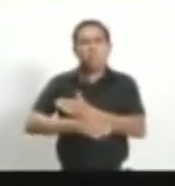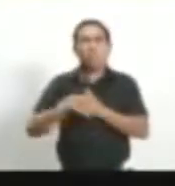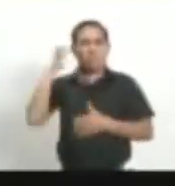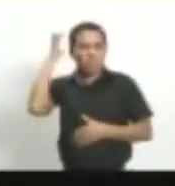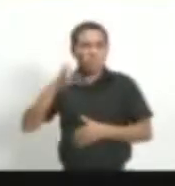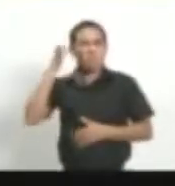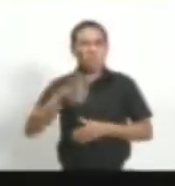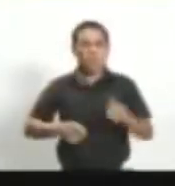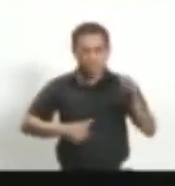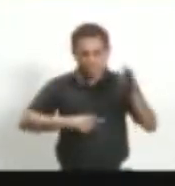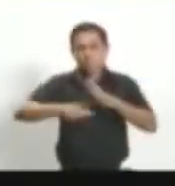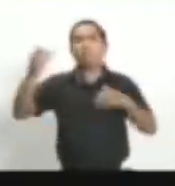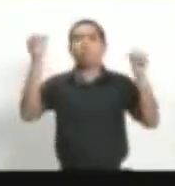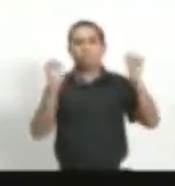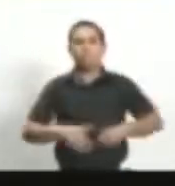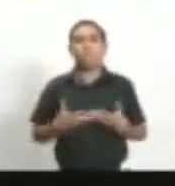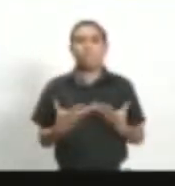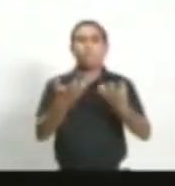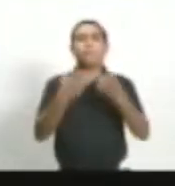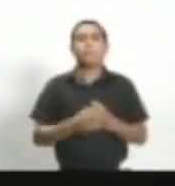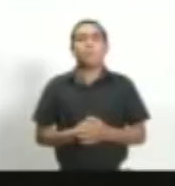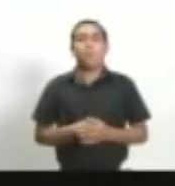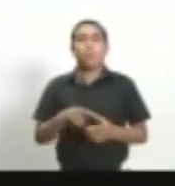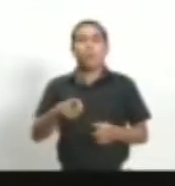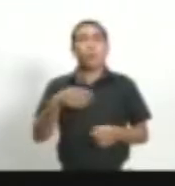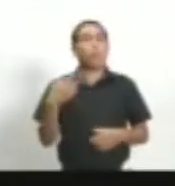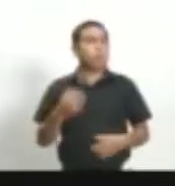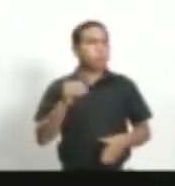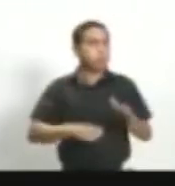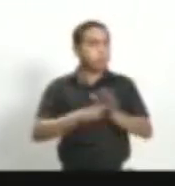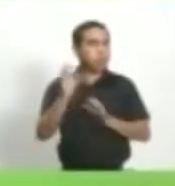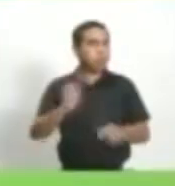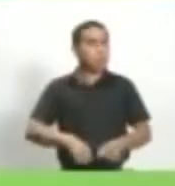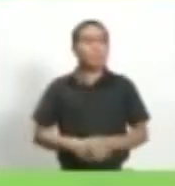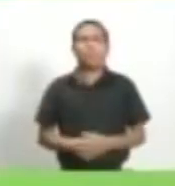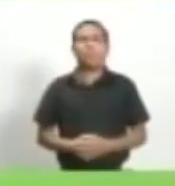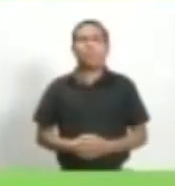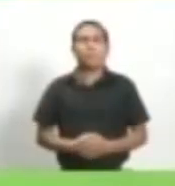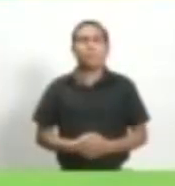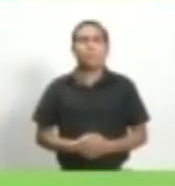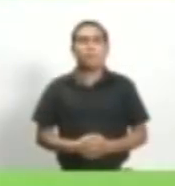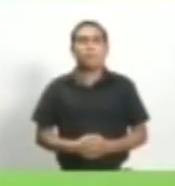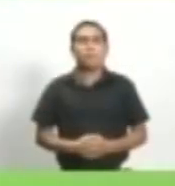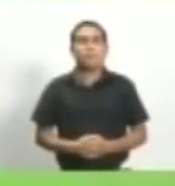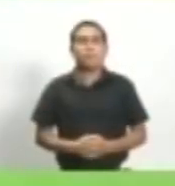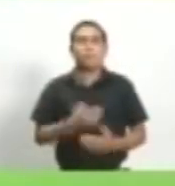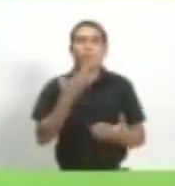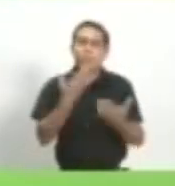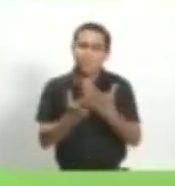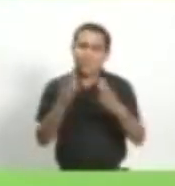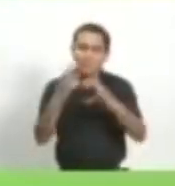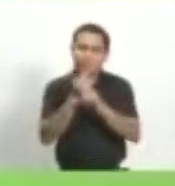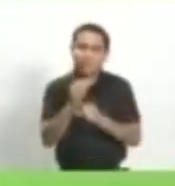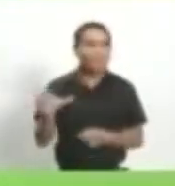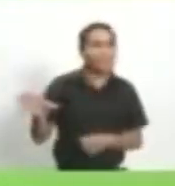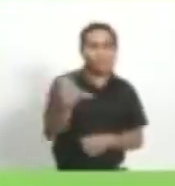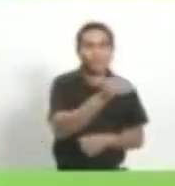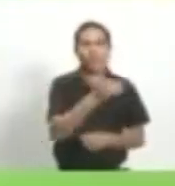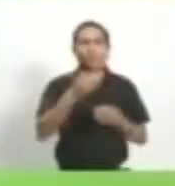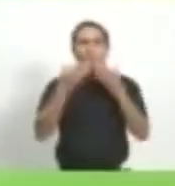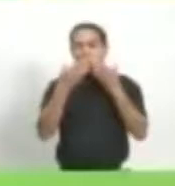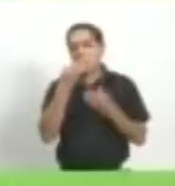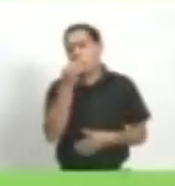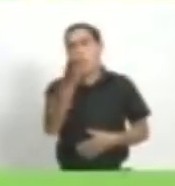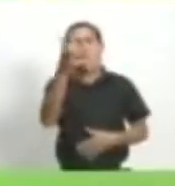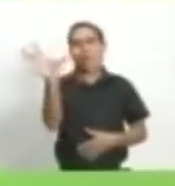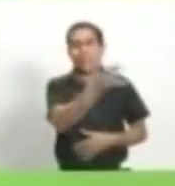en esta edición de la Champions son sin duda los favoritos. Muy buenas noches a todos nuestros televidentes, les mando